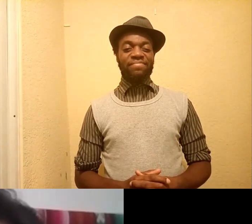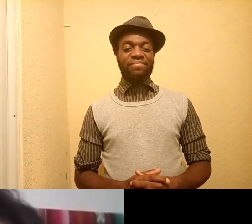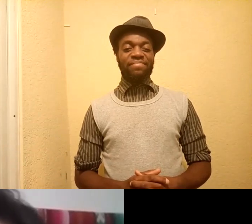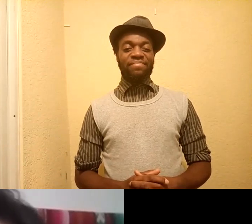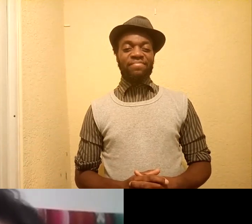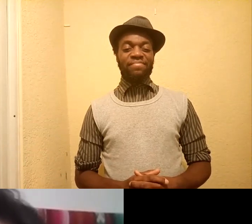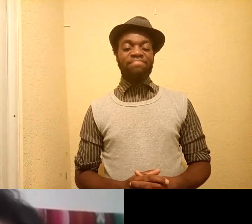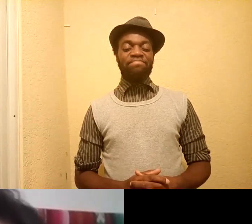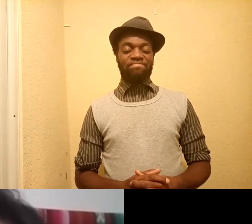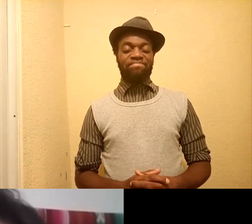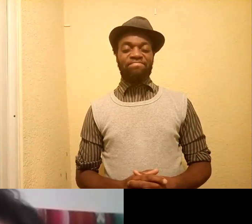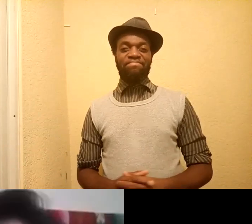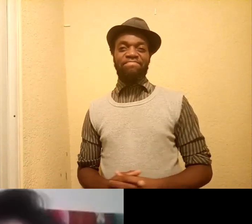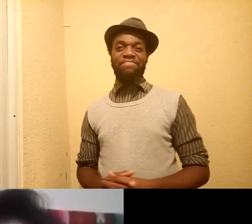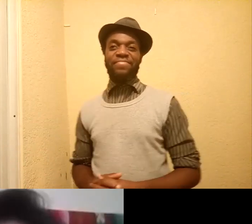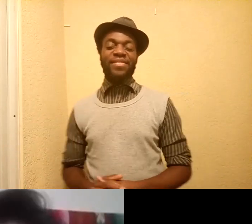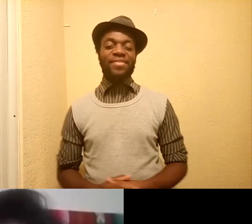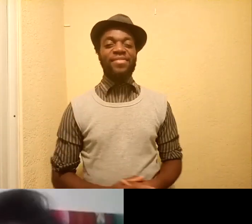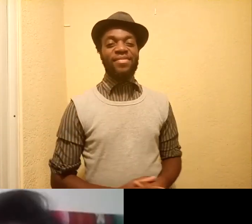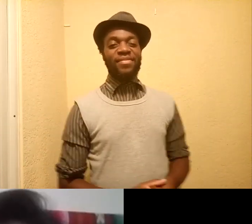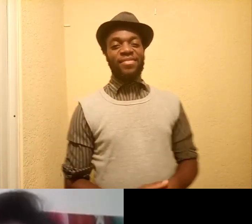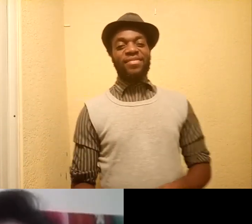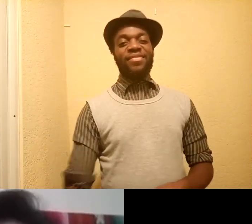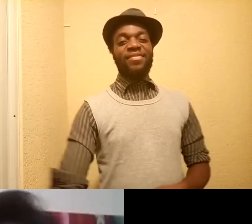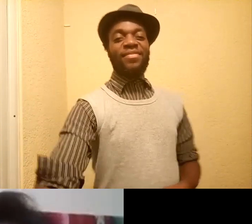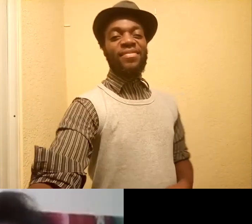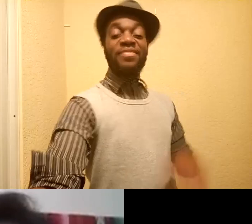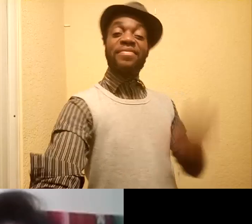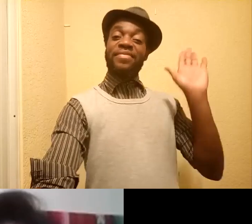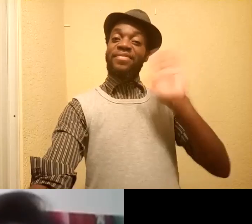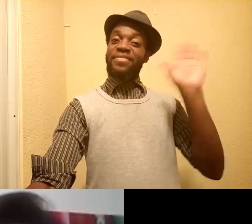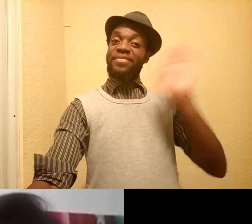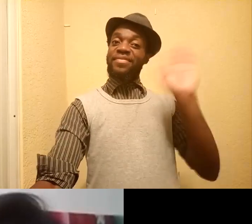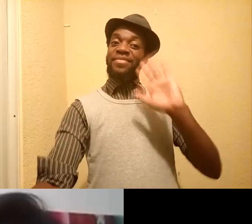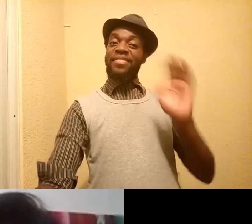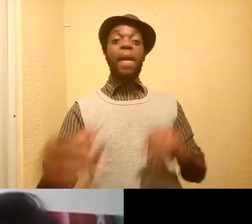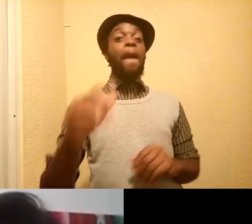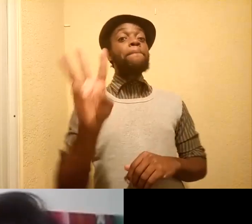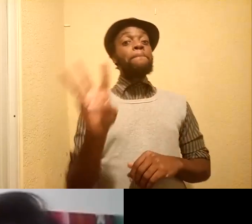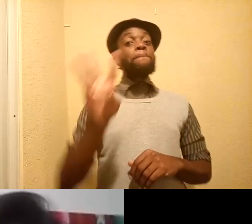Muchas gracias. Hasta el día miércoles.